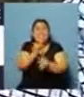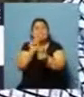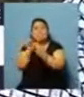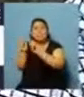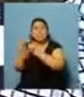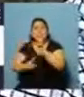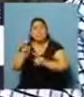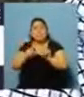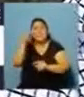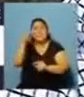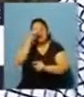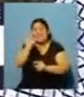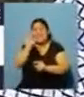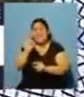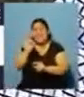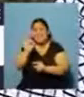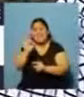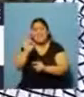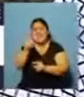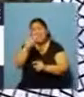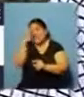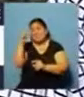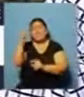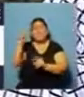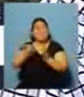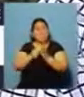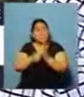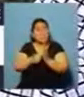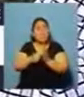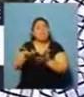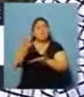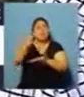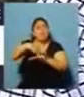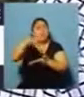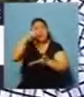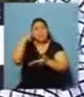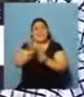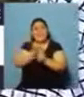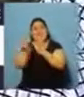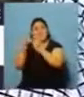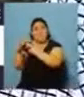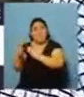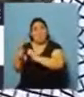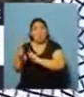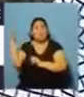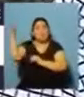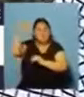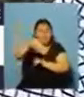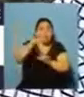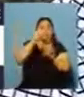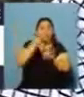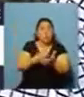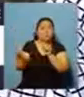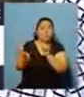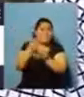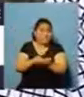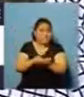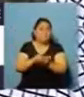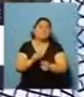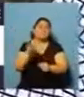de 70 brigadistas del Sistema Nacional y Parques Nacionales, y vinieron 70 brigadistas de estas organizaciones, y ahora